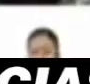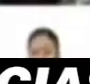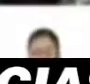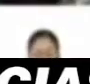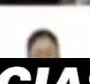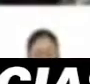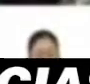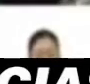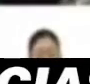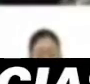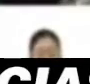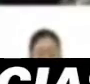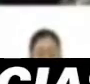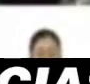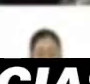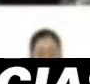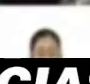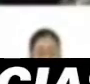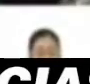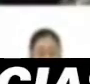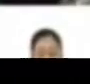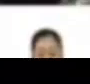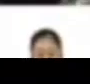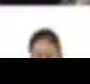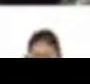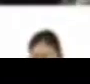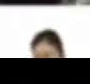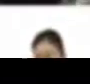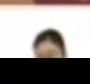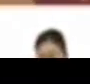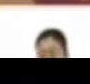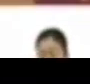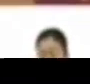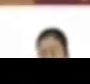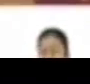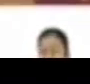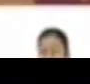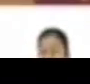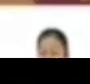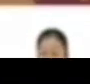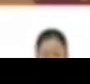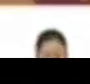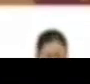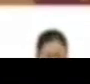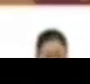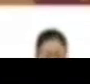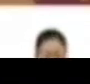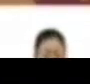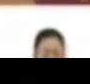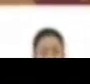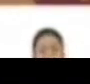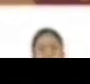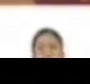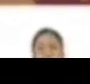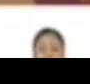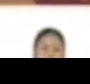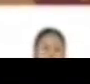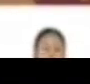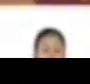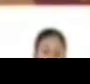está construyendo un hospital del Instituto Mexicano del Seguro Social. Les decía que